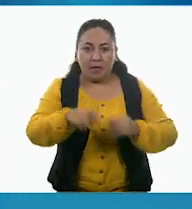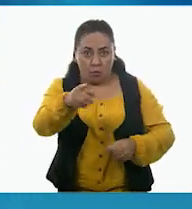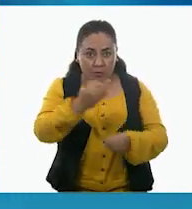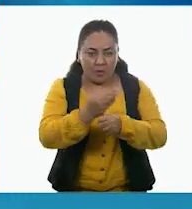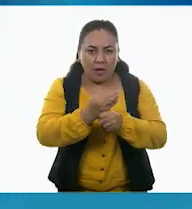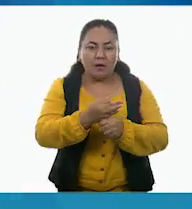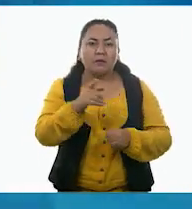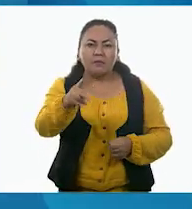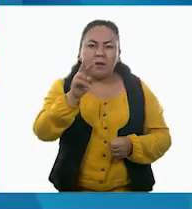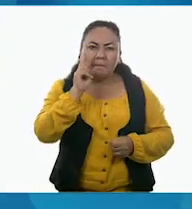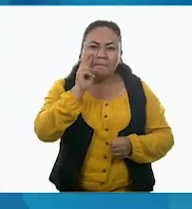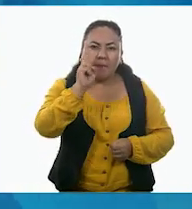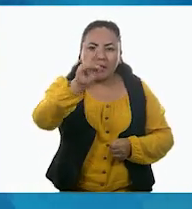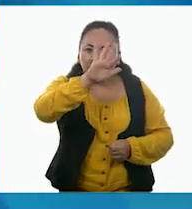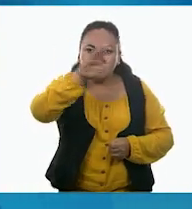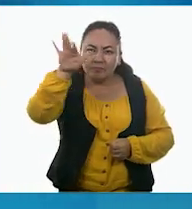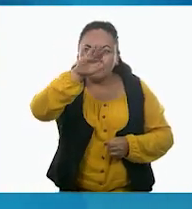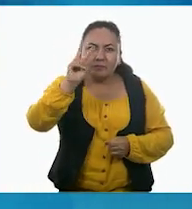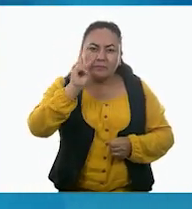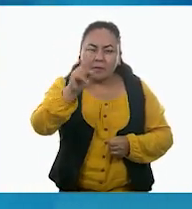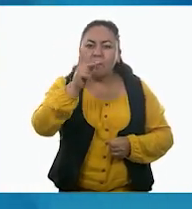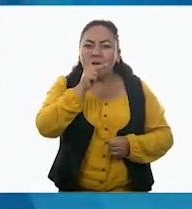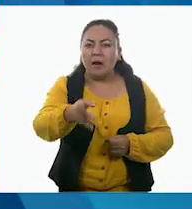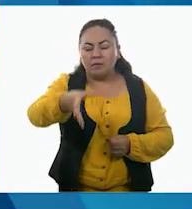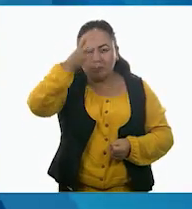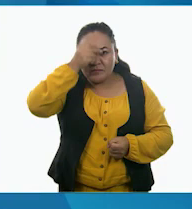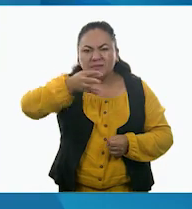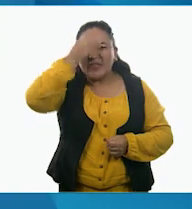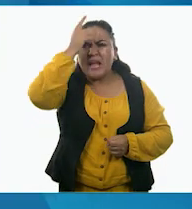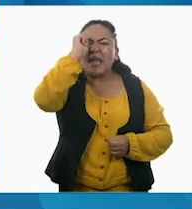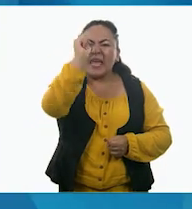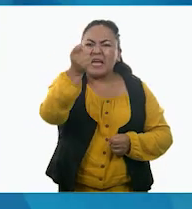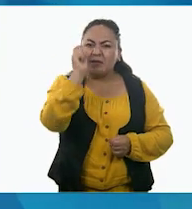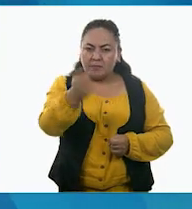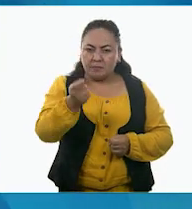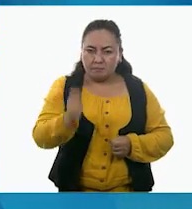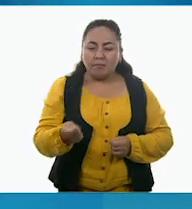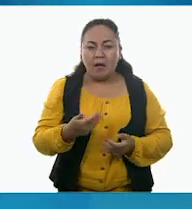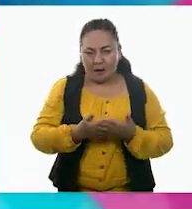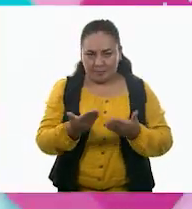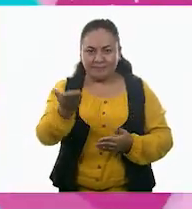bien la pronunciación para aprender algunas palabras y significados.